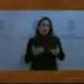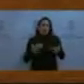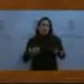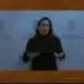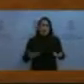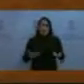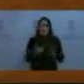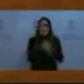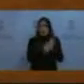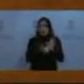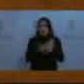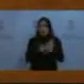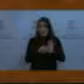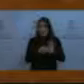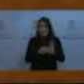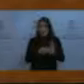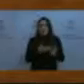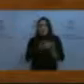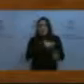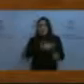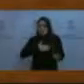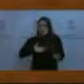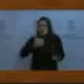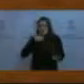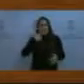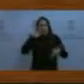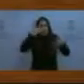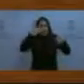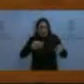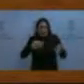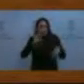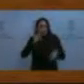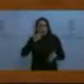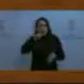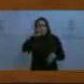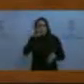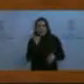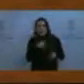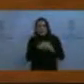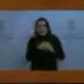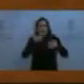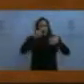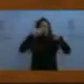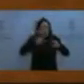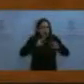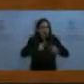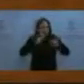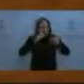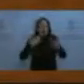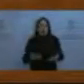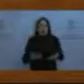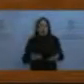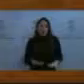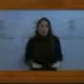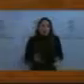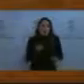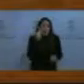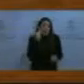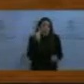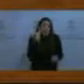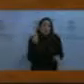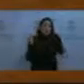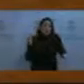tercer punto, que es conocer la verdad de SOGEPSA. Y creo que lo que pedimos es, señorías, de sentido común, y por eso